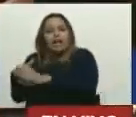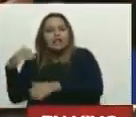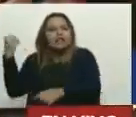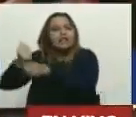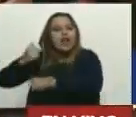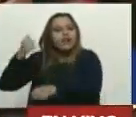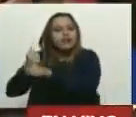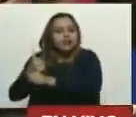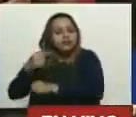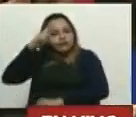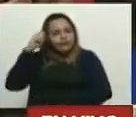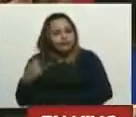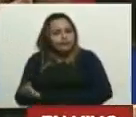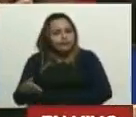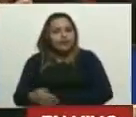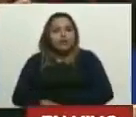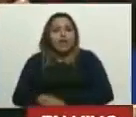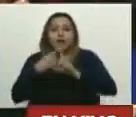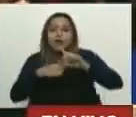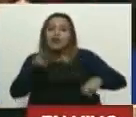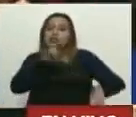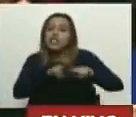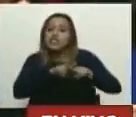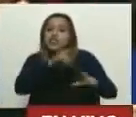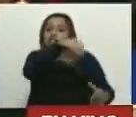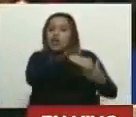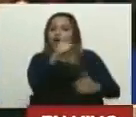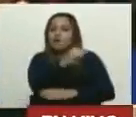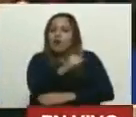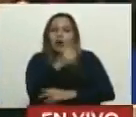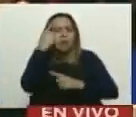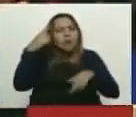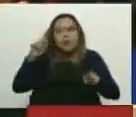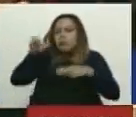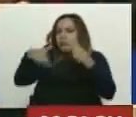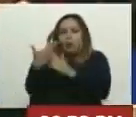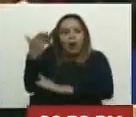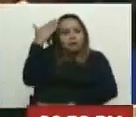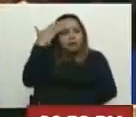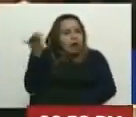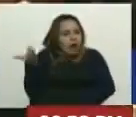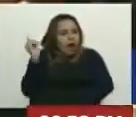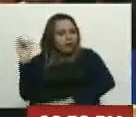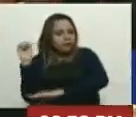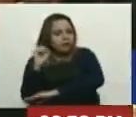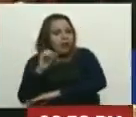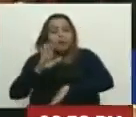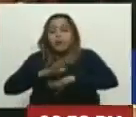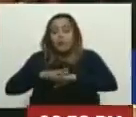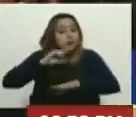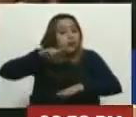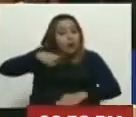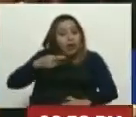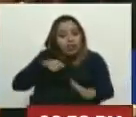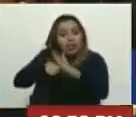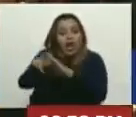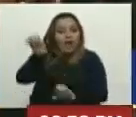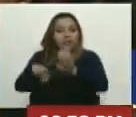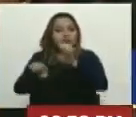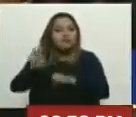pan. Pero si es un niño dentro del espectro, tal vez no lo sepa nunca, porque sencillamente no tiene acceso a un